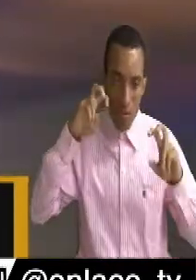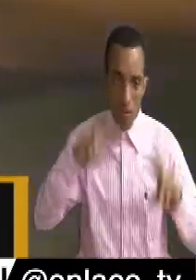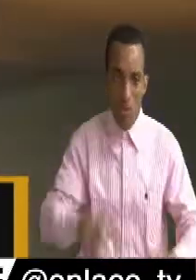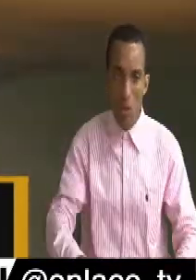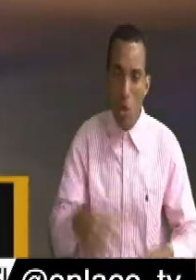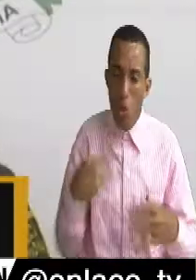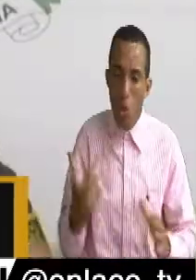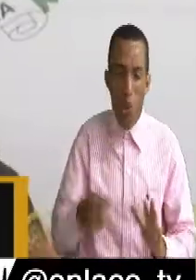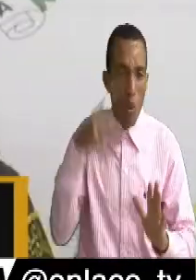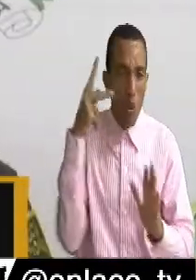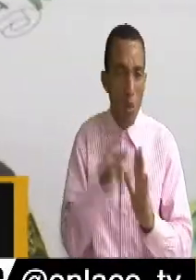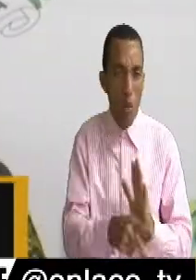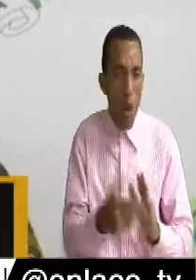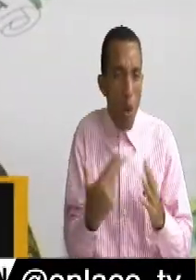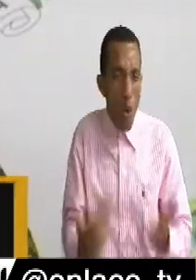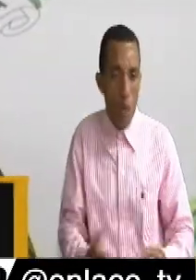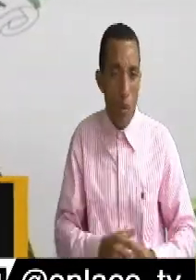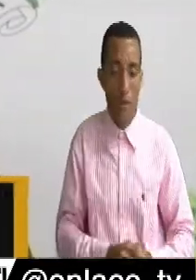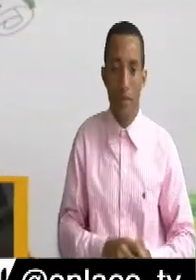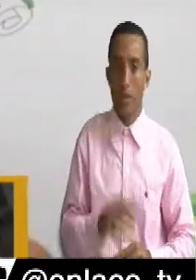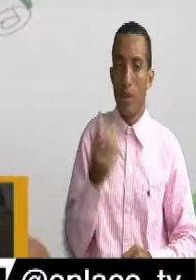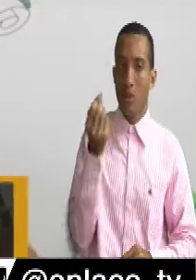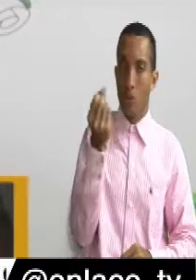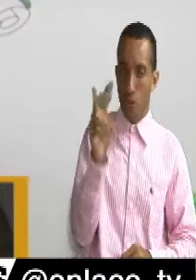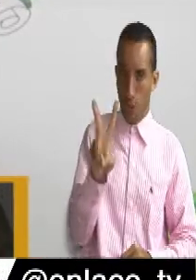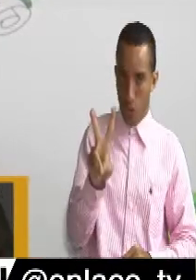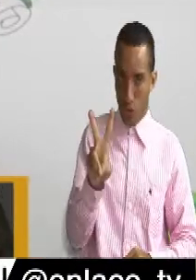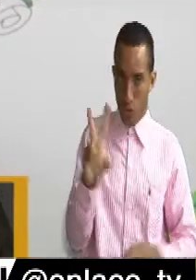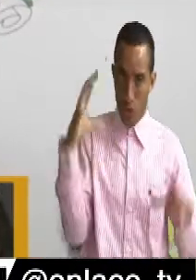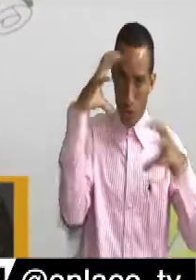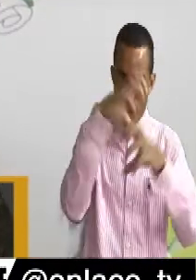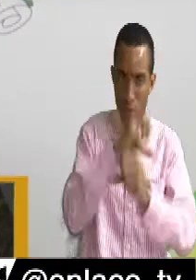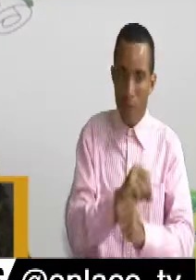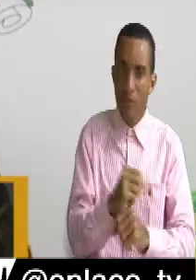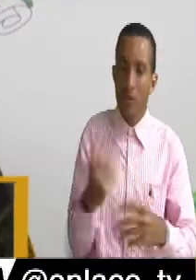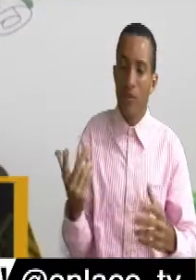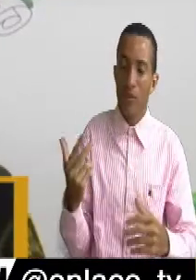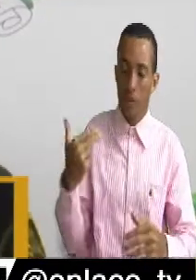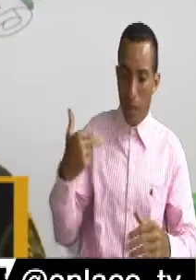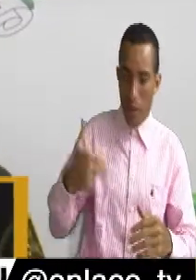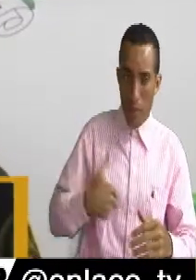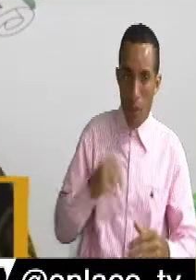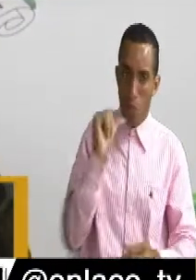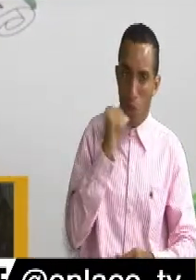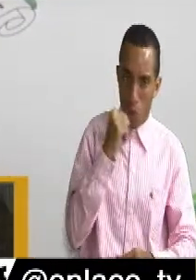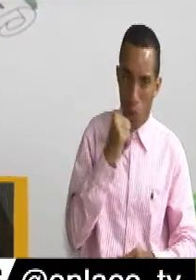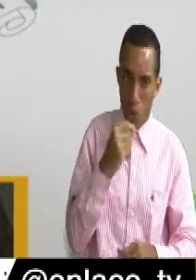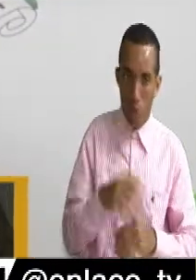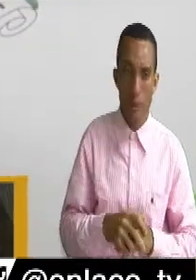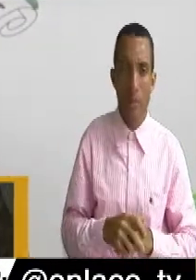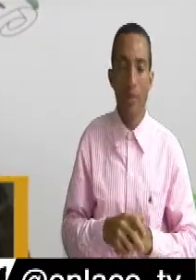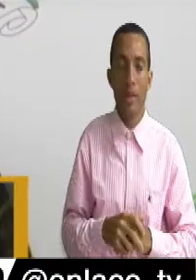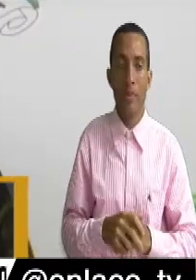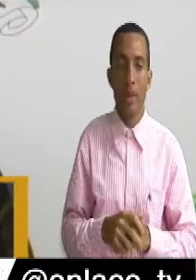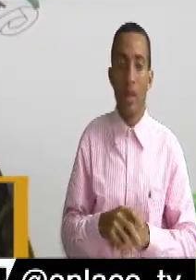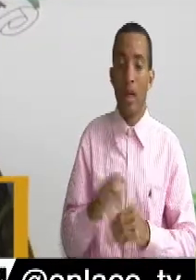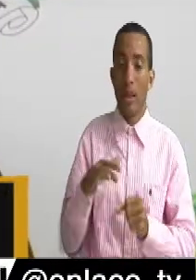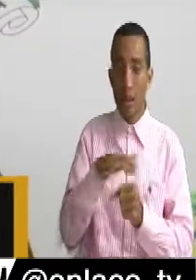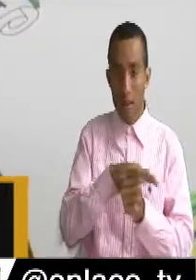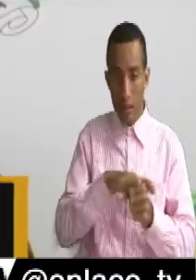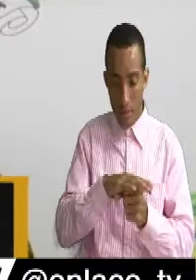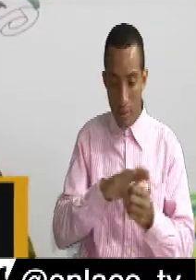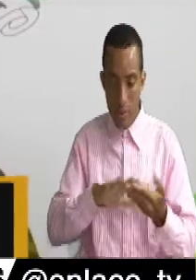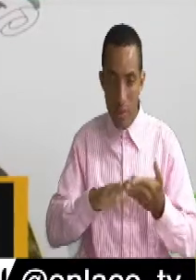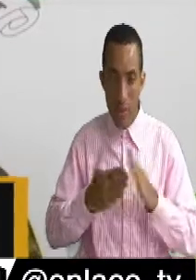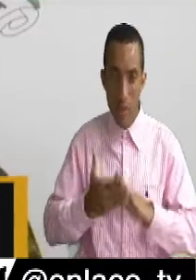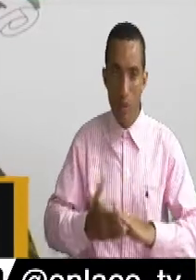armado. Nuevamente alrededor de la medianoche se presenta un herido por arma de fuego en el sector de Mano de Dios, comuna 3, especialmente pues